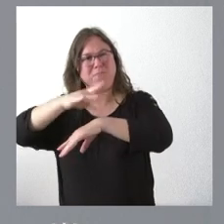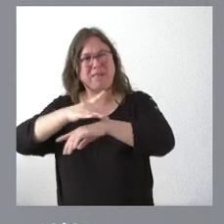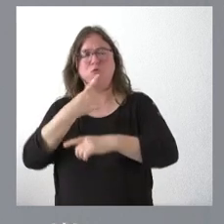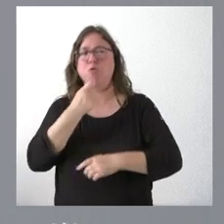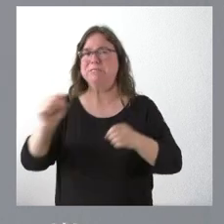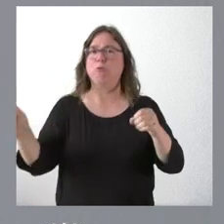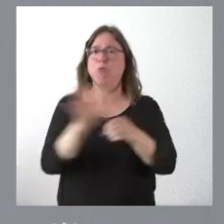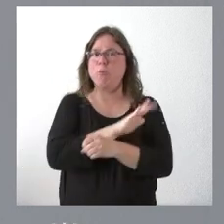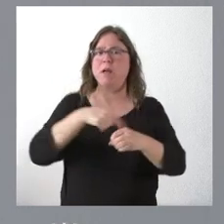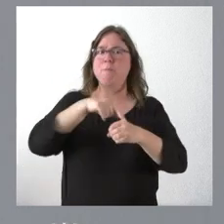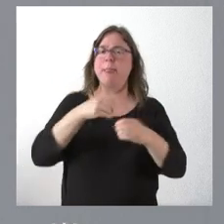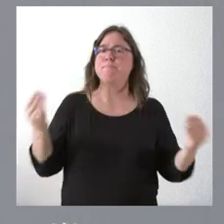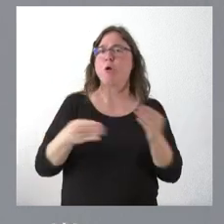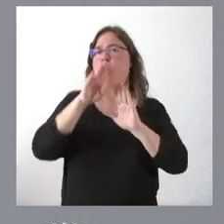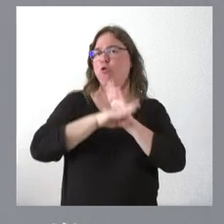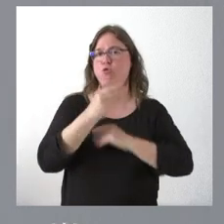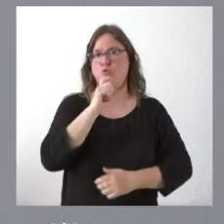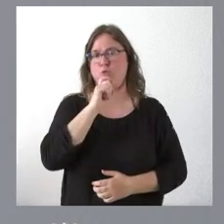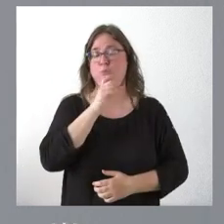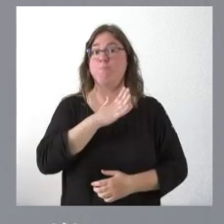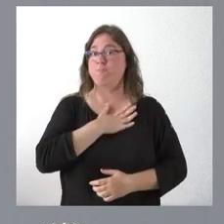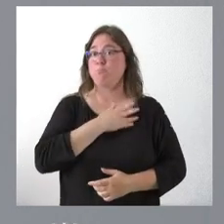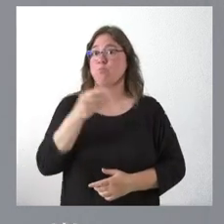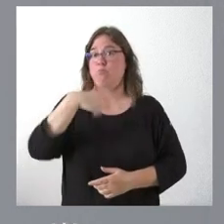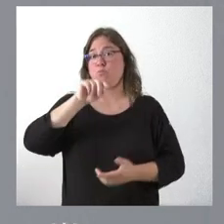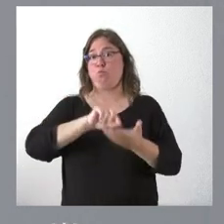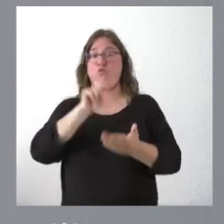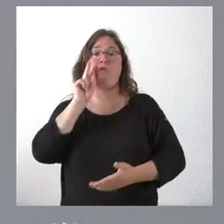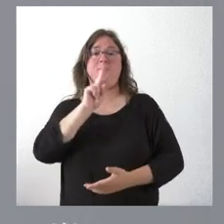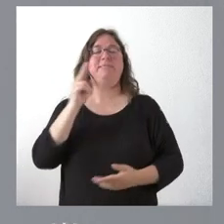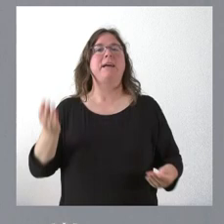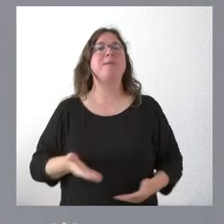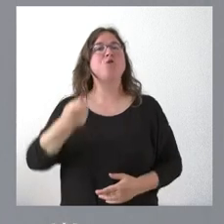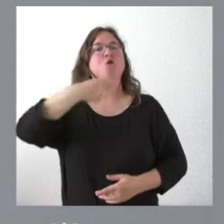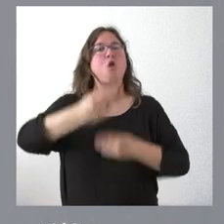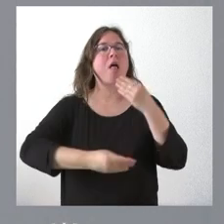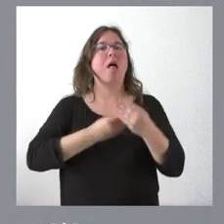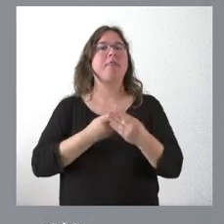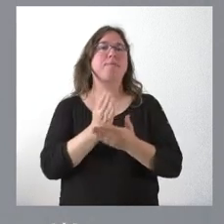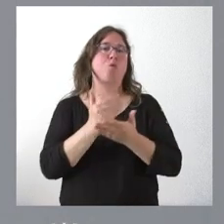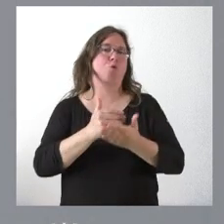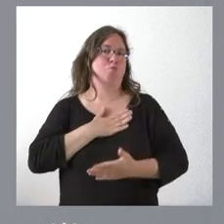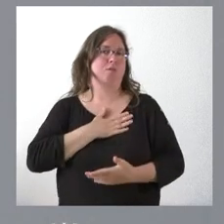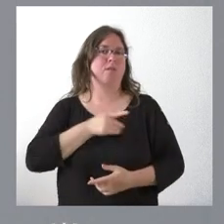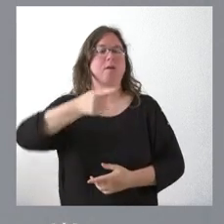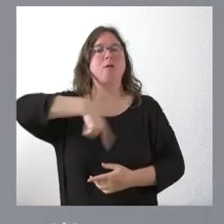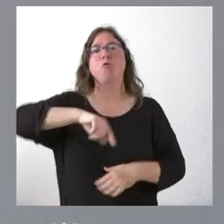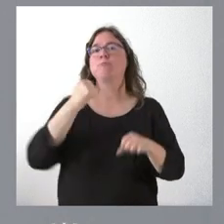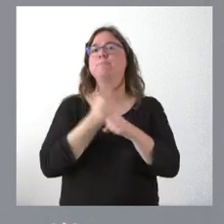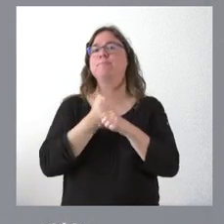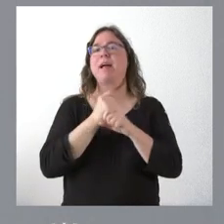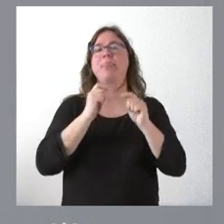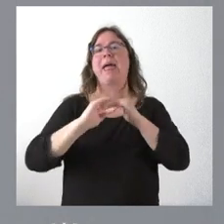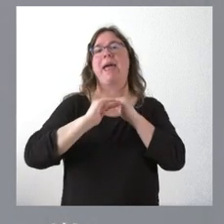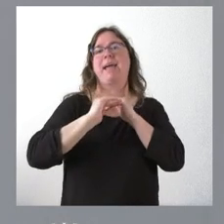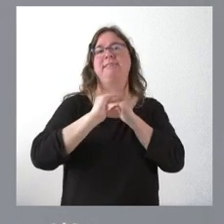cobertura. Y de ese punto de vista yo creo que es importante lo que estamos haciendo en nuestra comunidad autónoma, que es que estamos actuando por la vía de la estabilidad y